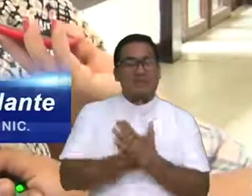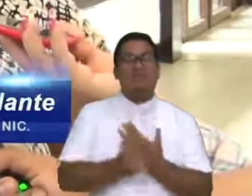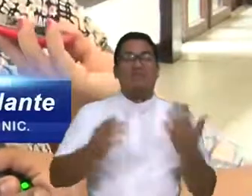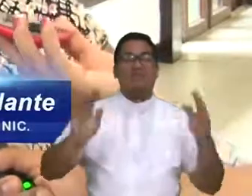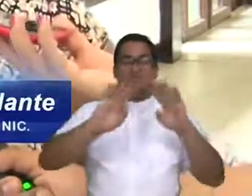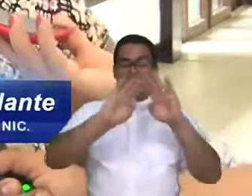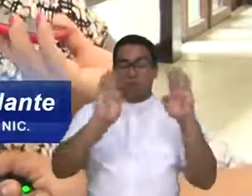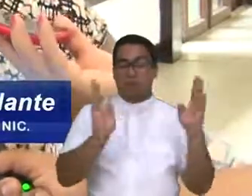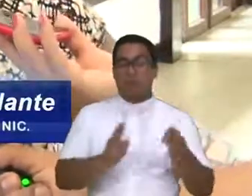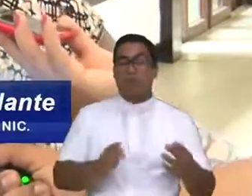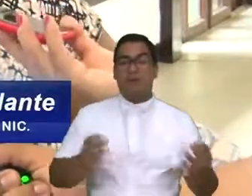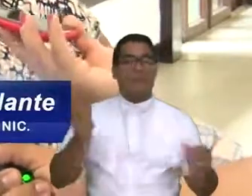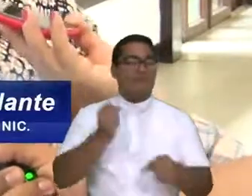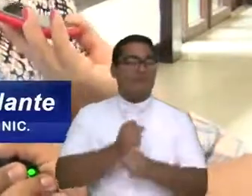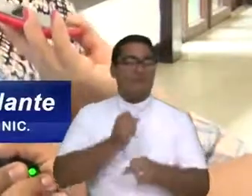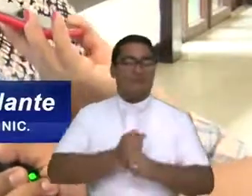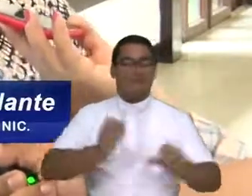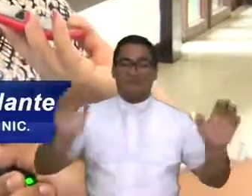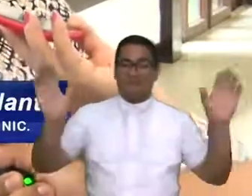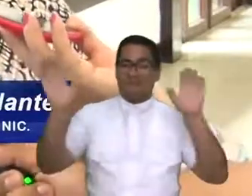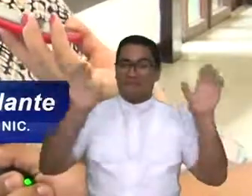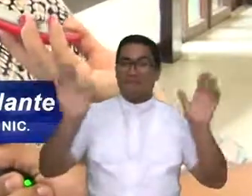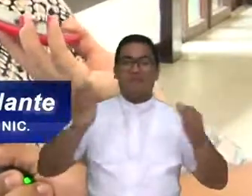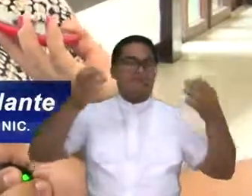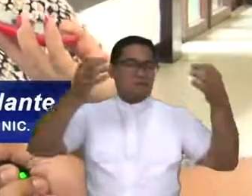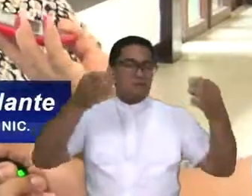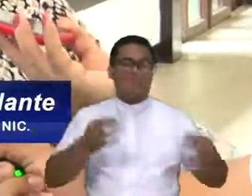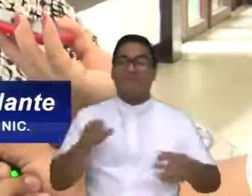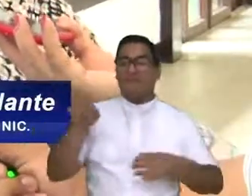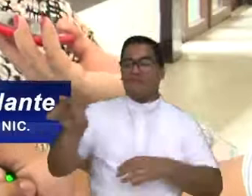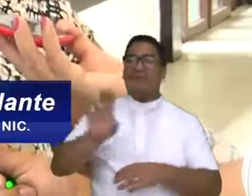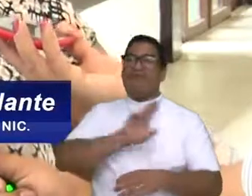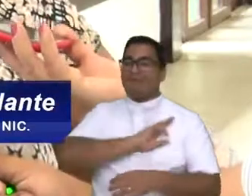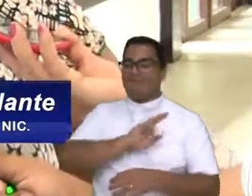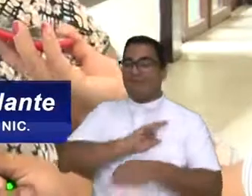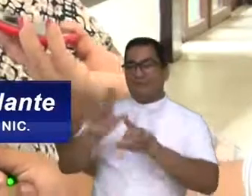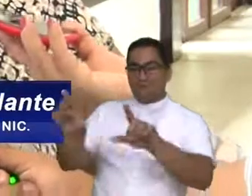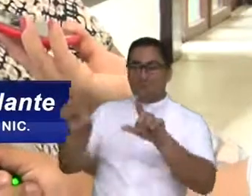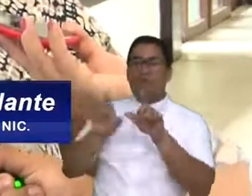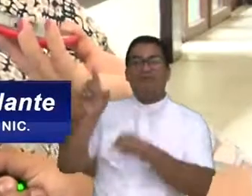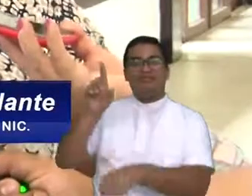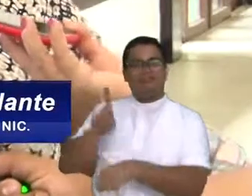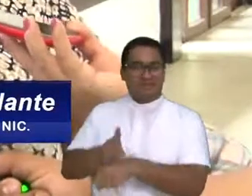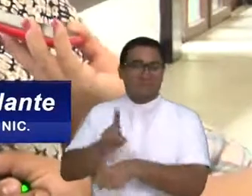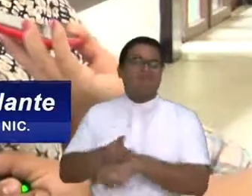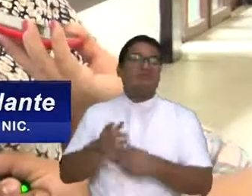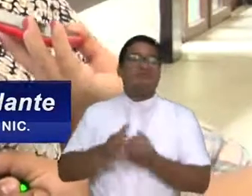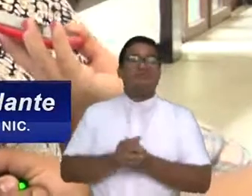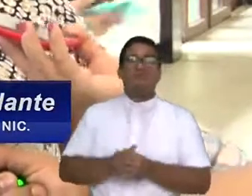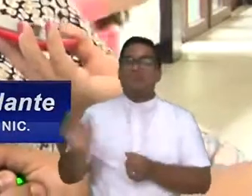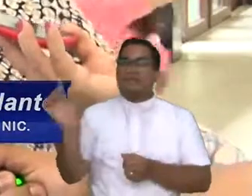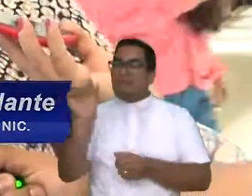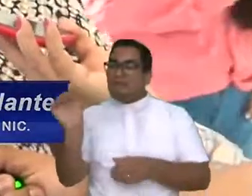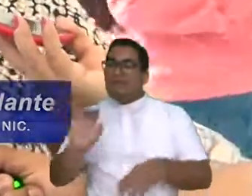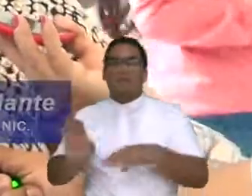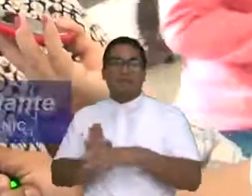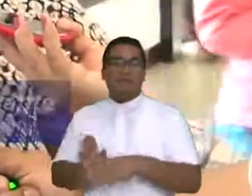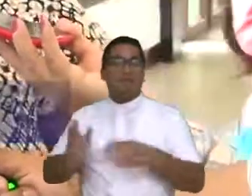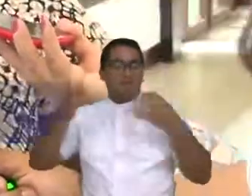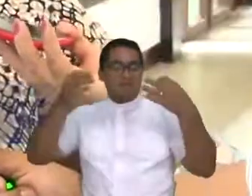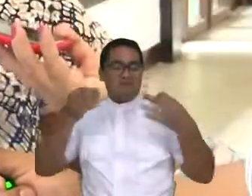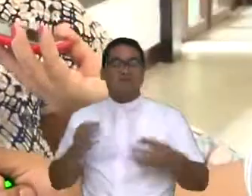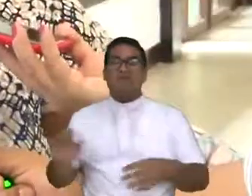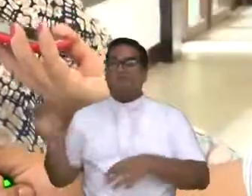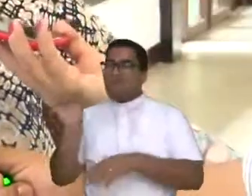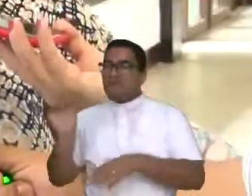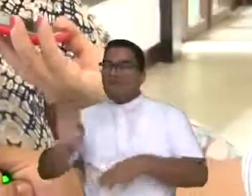mercados, al día de hoy contamos con clínicas dentro de los mercados, contamos con préstamos de usura cero, contamos con